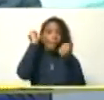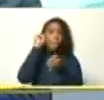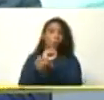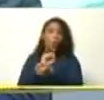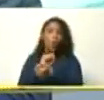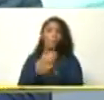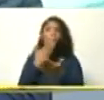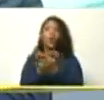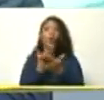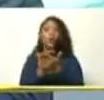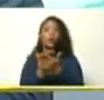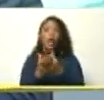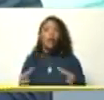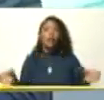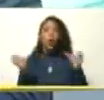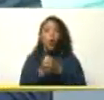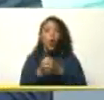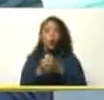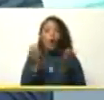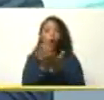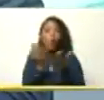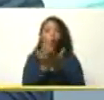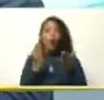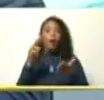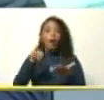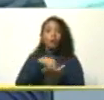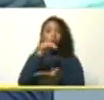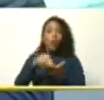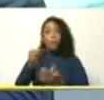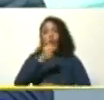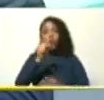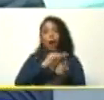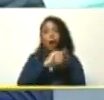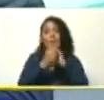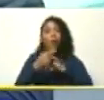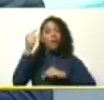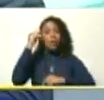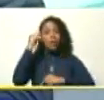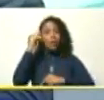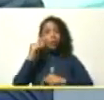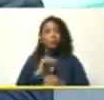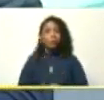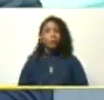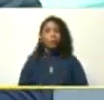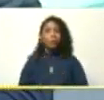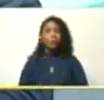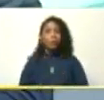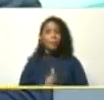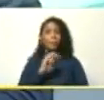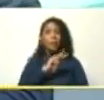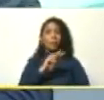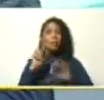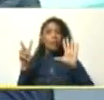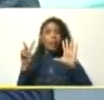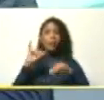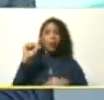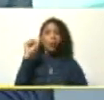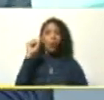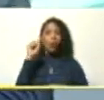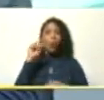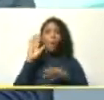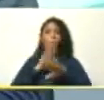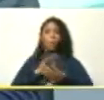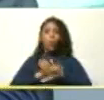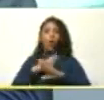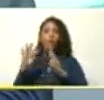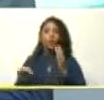una convención del Colegio Nacional de Periodistas que se cambiara la fecha al 27 de junio por la fundación